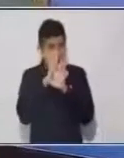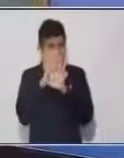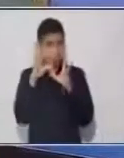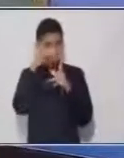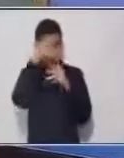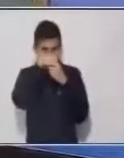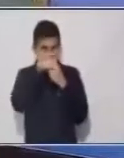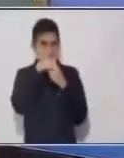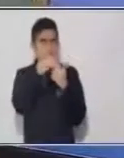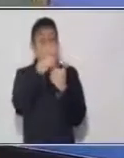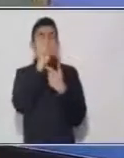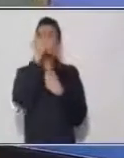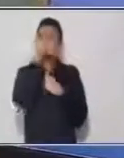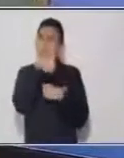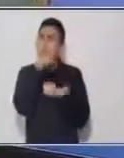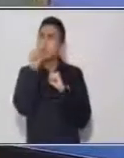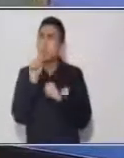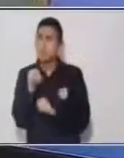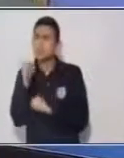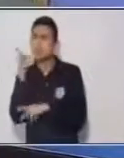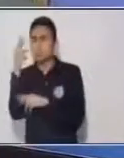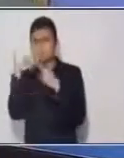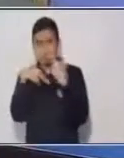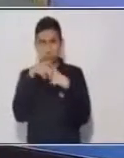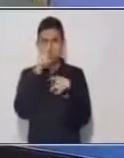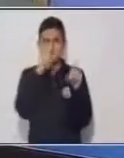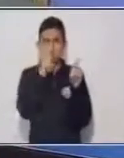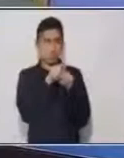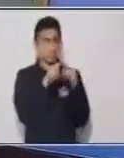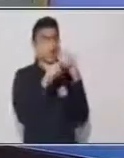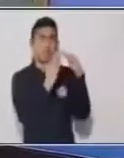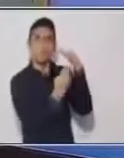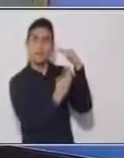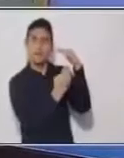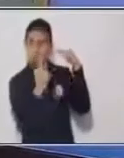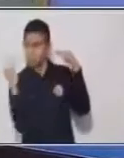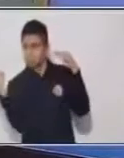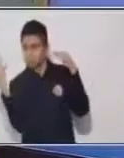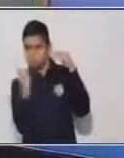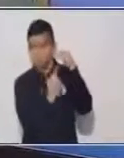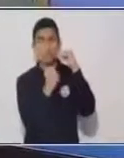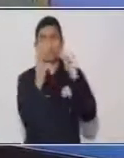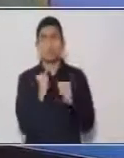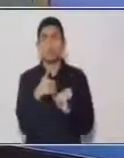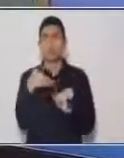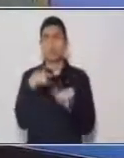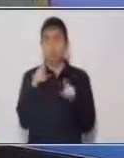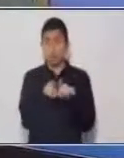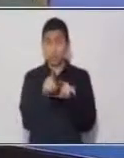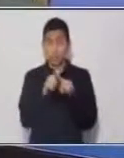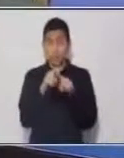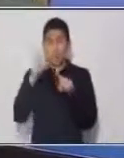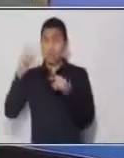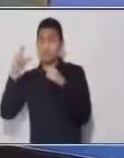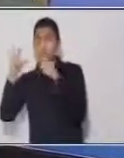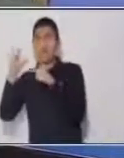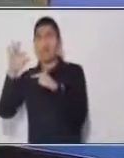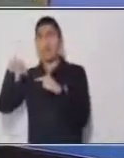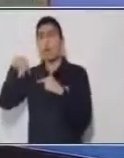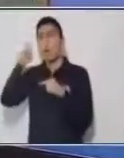para integrar, sí nos regresa a la misma base con el mismo exponente, pero las